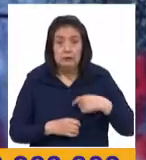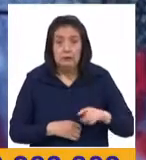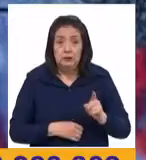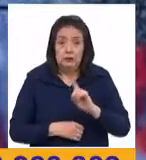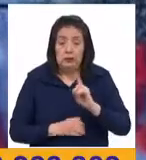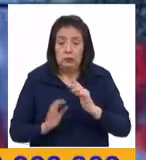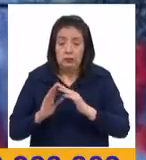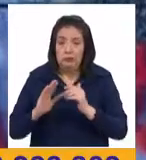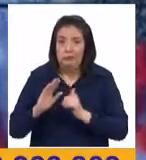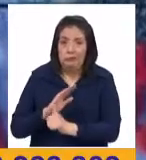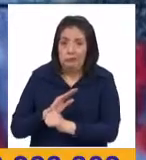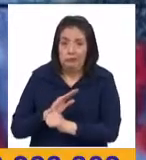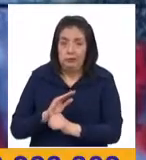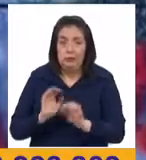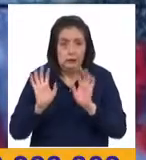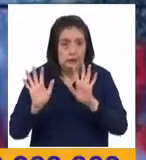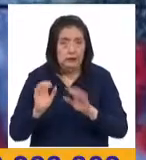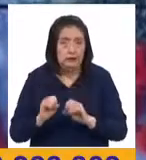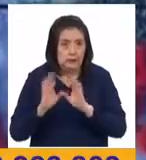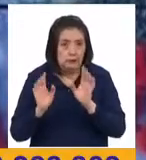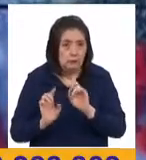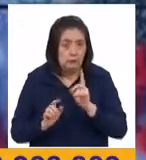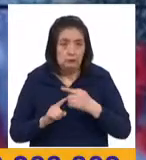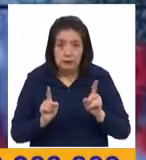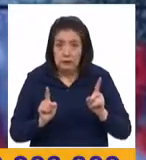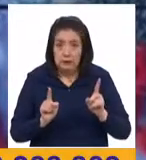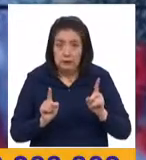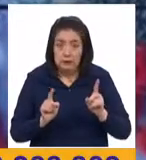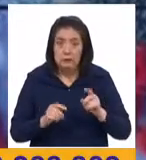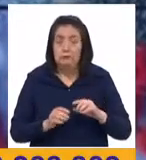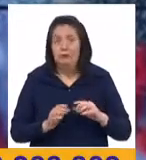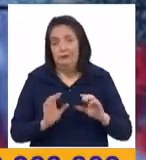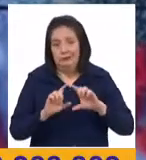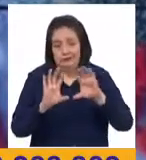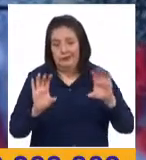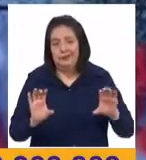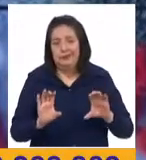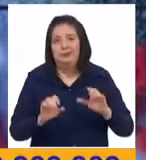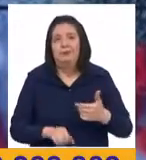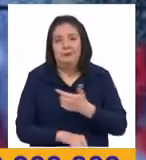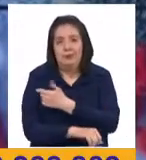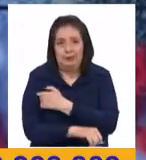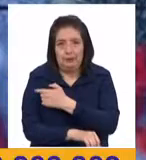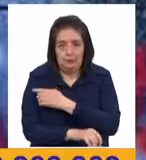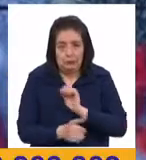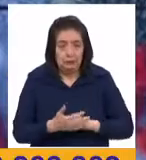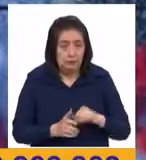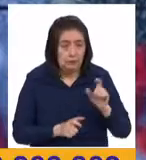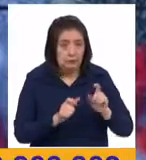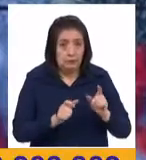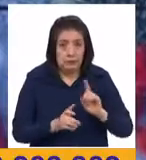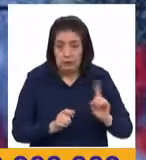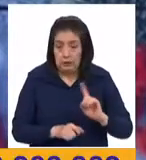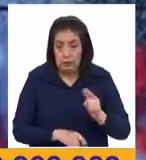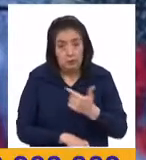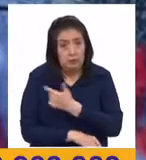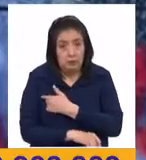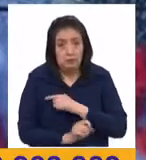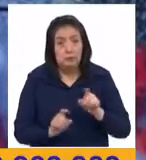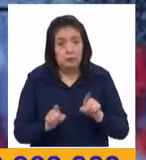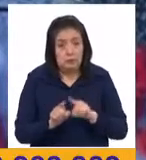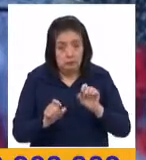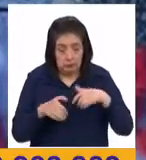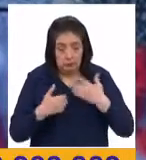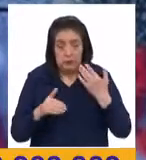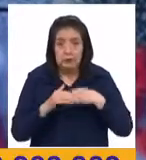una cuarentena obligatoria de 10 días, pero siempre y cuando cuenten con un certificado de vacunación. Las personas no vacunadas también